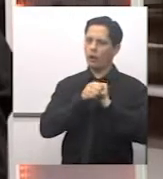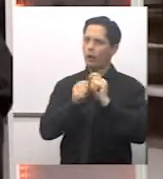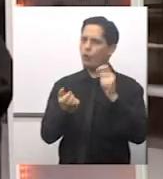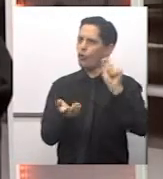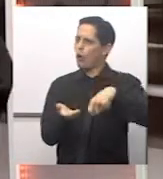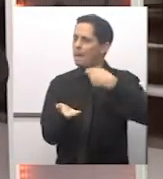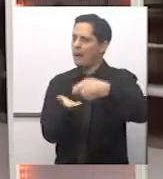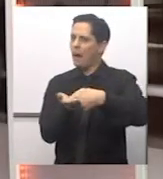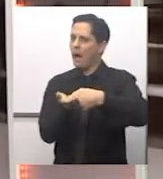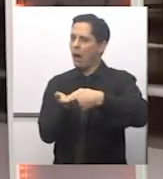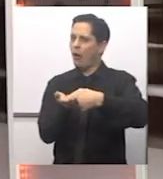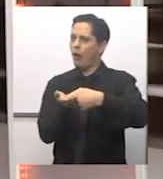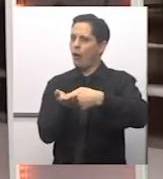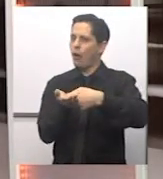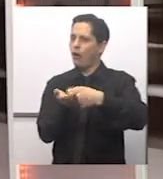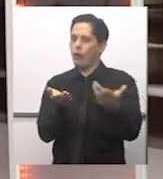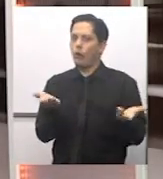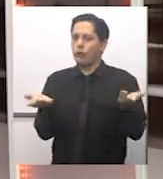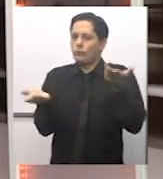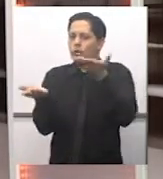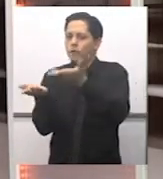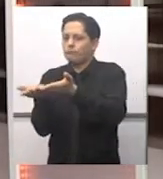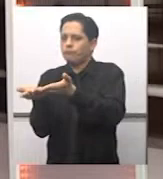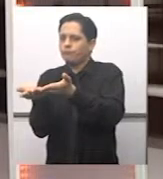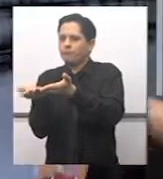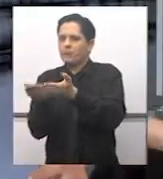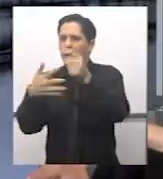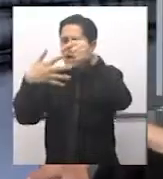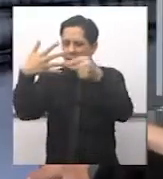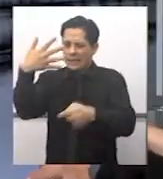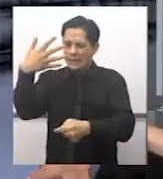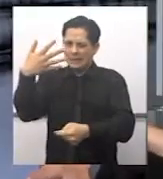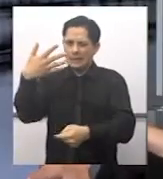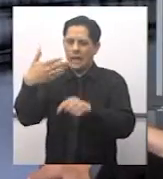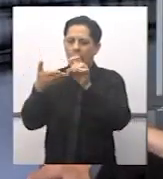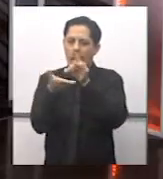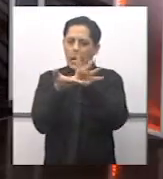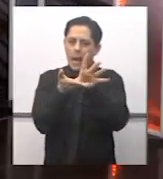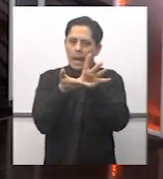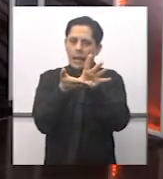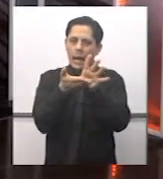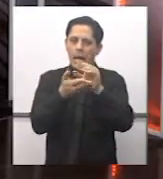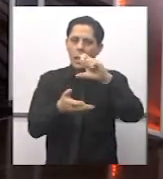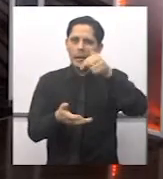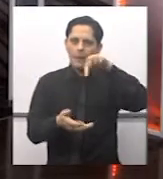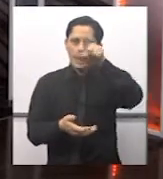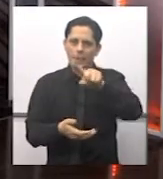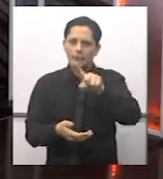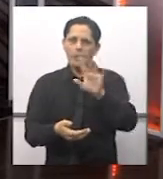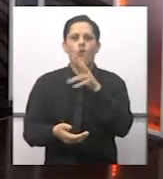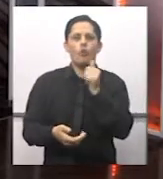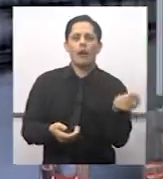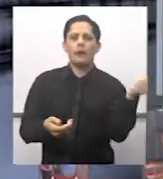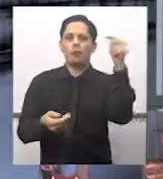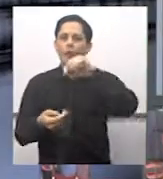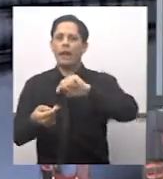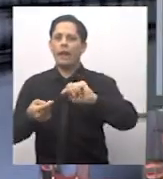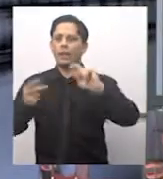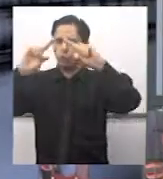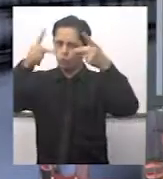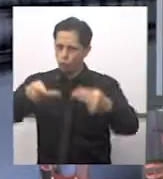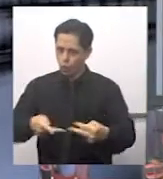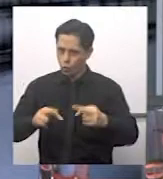ofreció. Se habla de listas negras porque TPS no estaría llamando a todos a trabajar en turnos. ¿Le complica aquello? Mire, hoy día